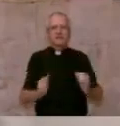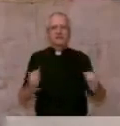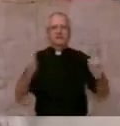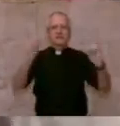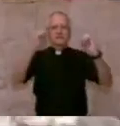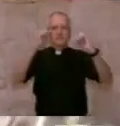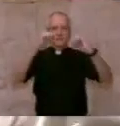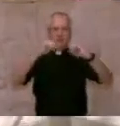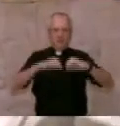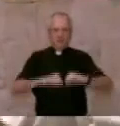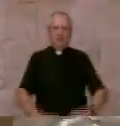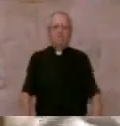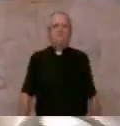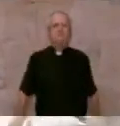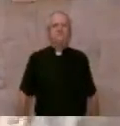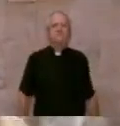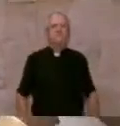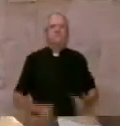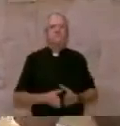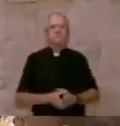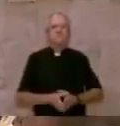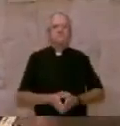segle. Por los siglos de los siglos.